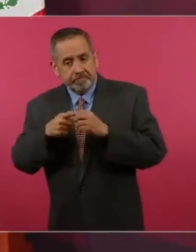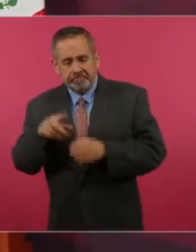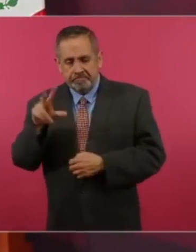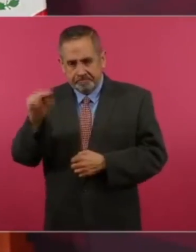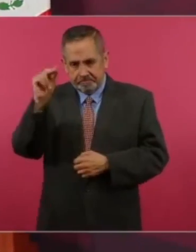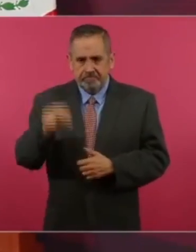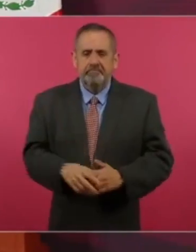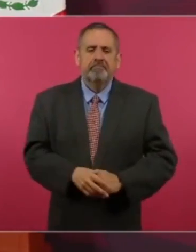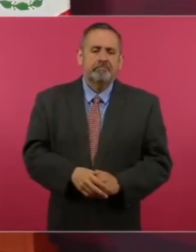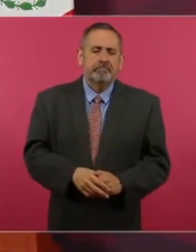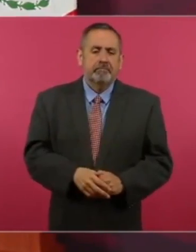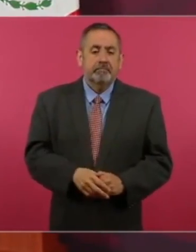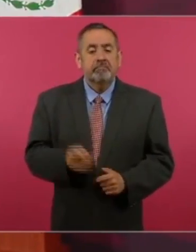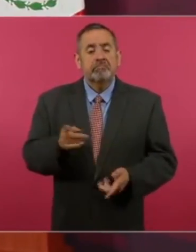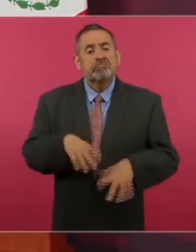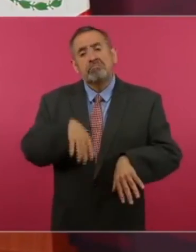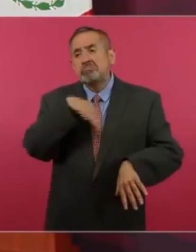cruzarse de brazos.